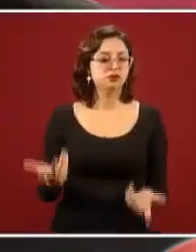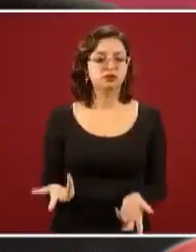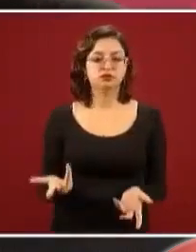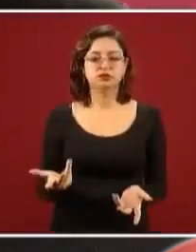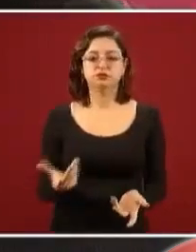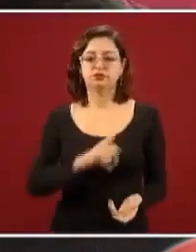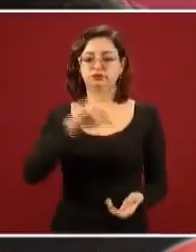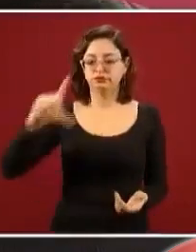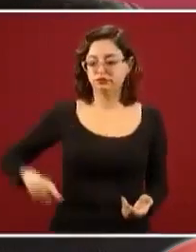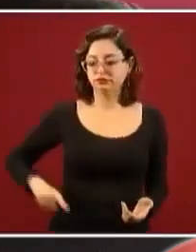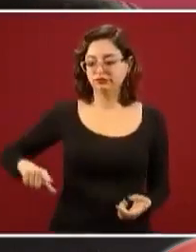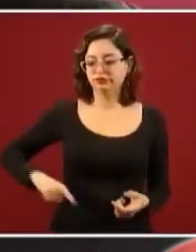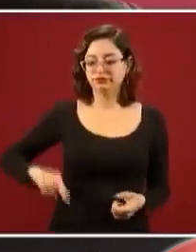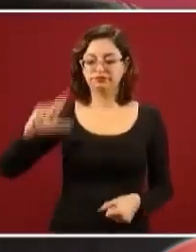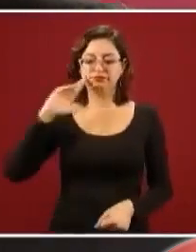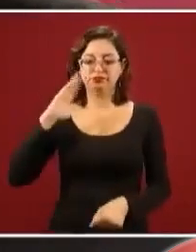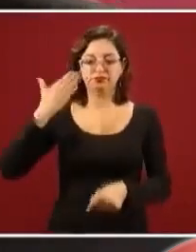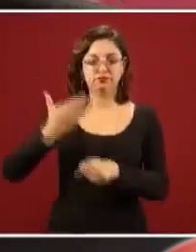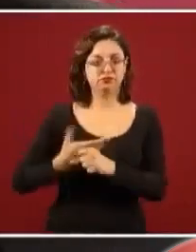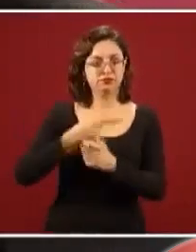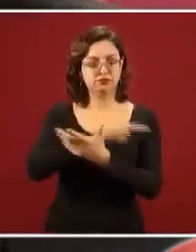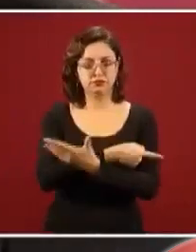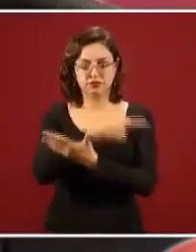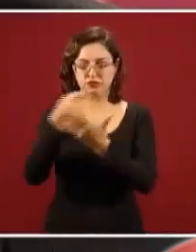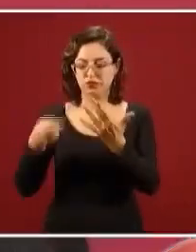las responsabilidades que tiene el Estado